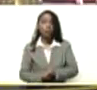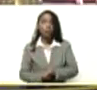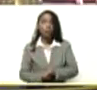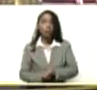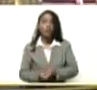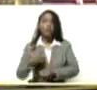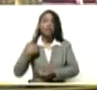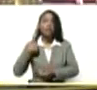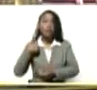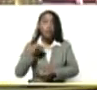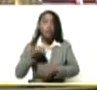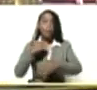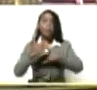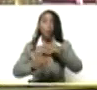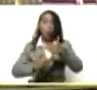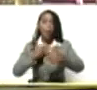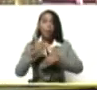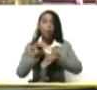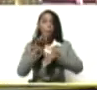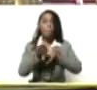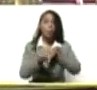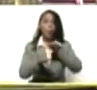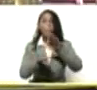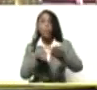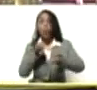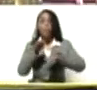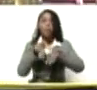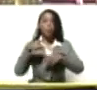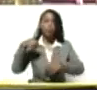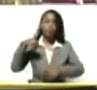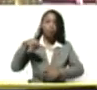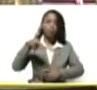Tiene que andar y caminar los tiempos.